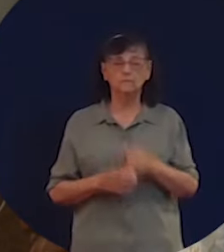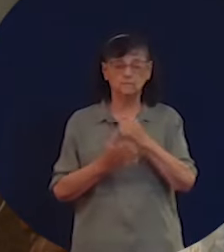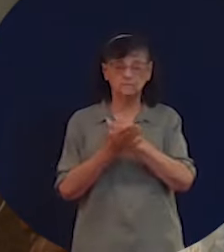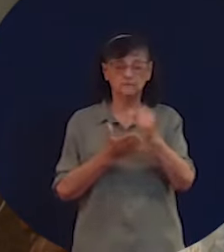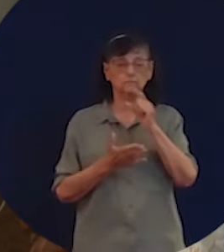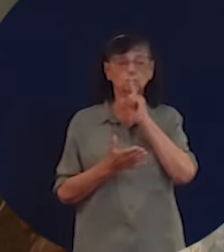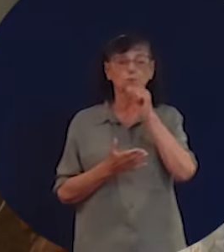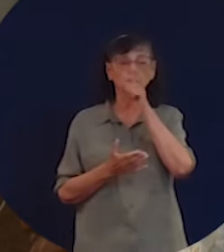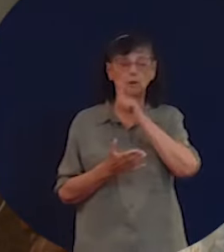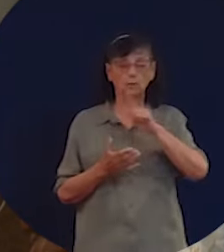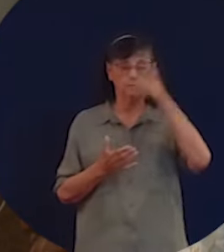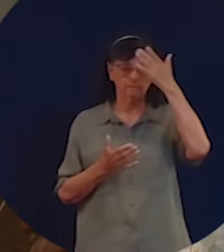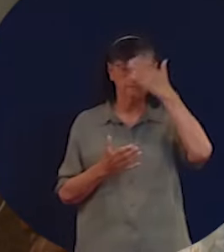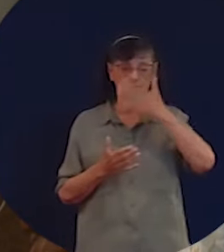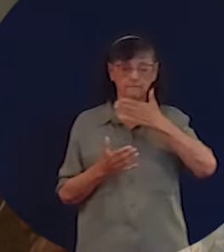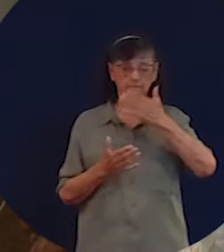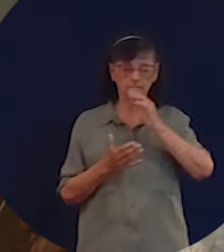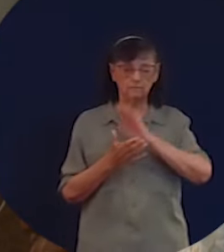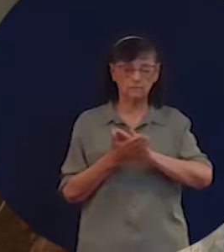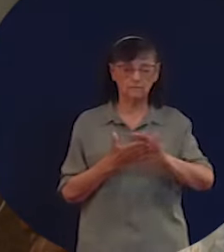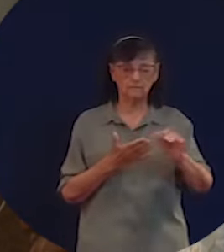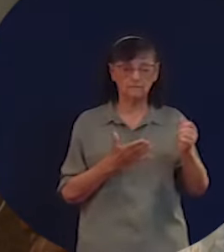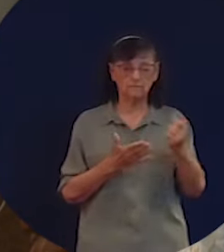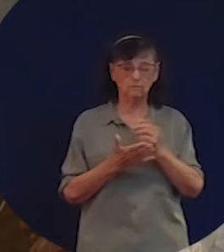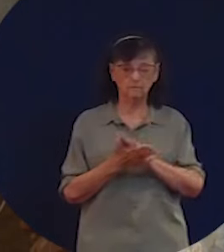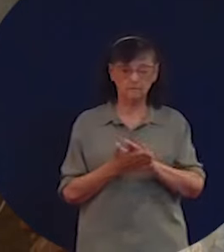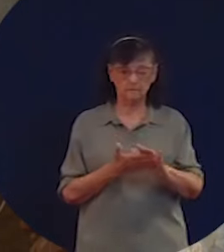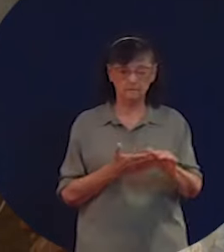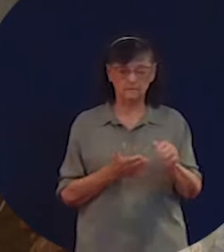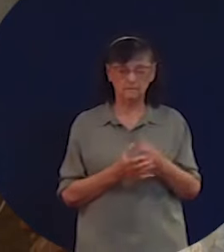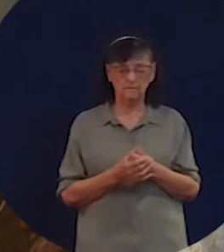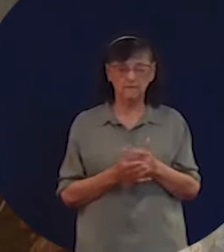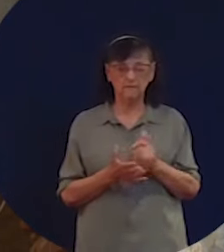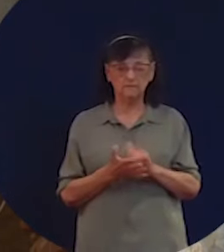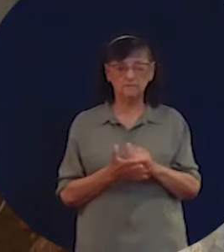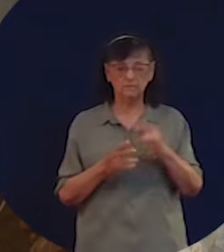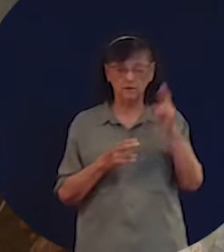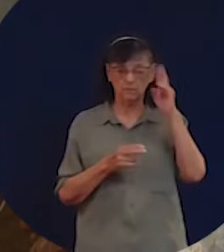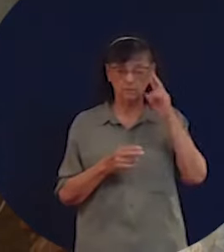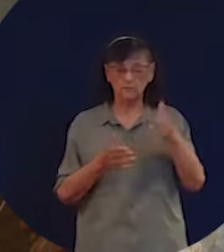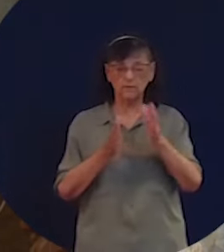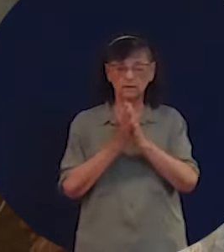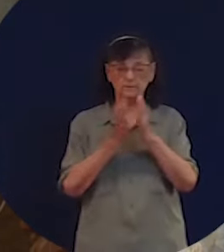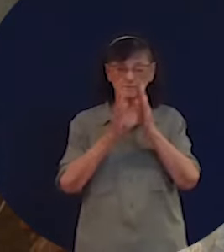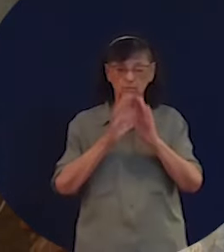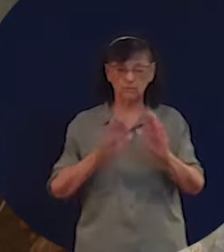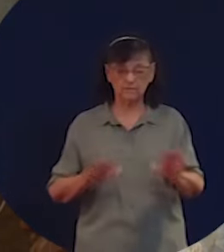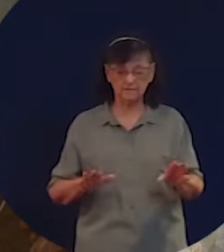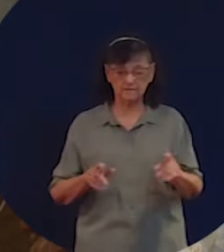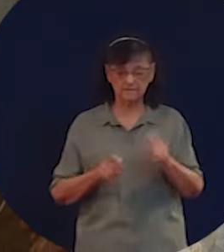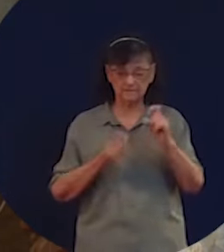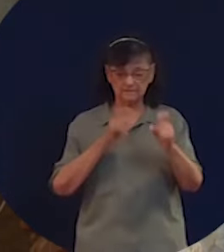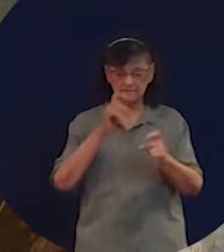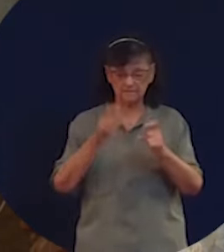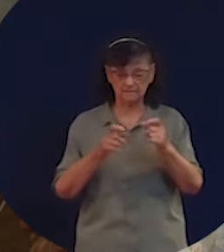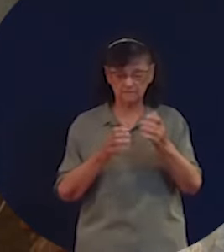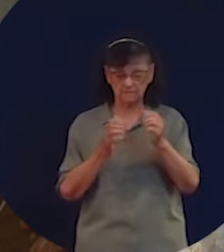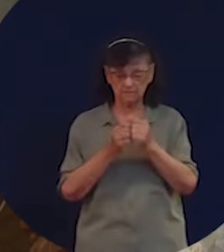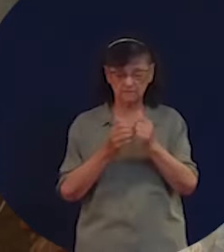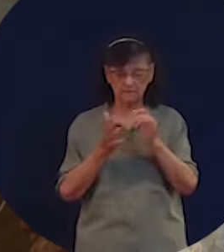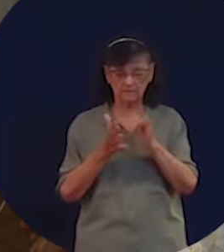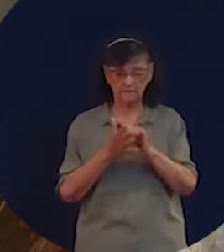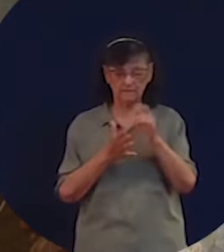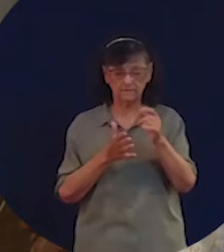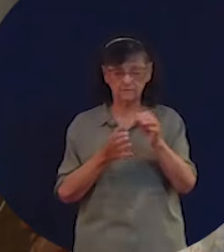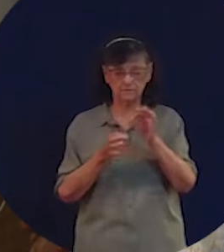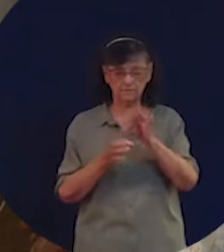Santo eres en verdad, Señor, fuente de toda santidad. Por eso te pedimos que santifiques estos dones con la efusión